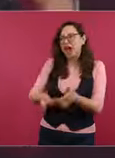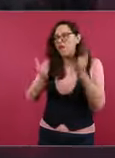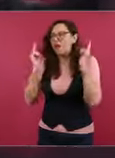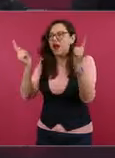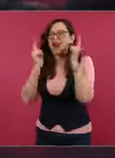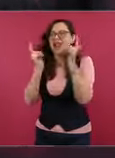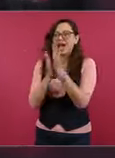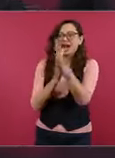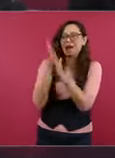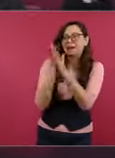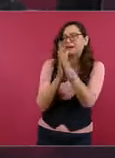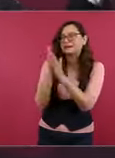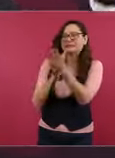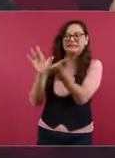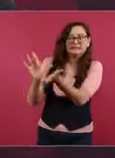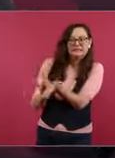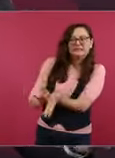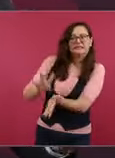para hacer